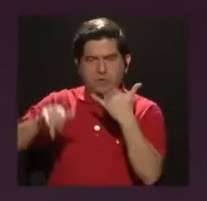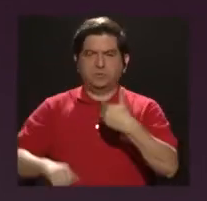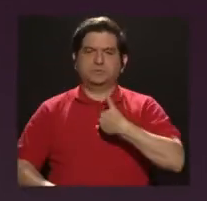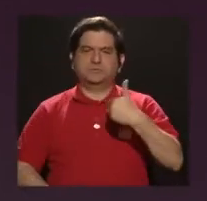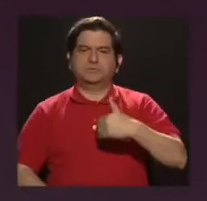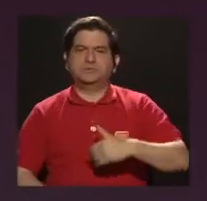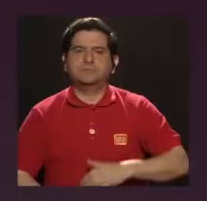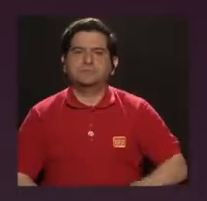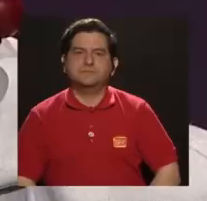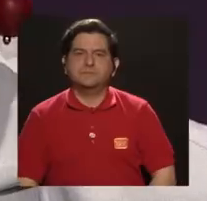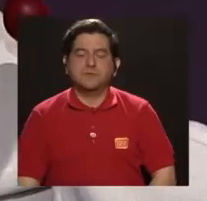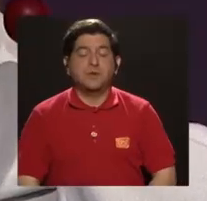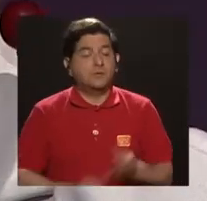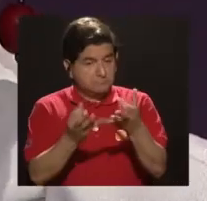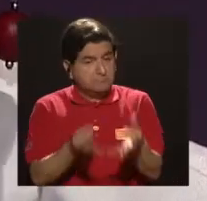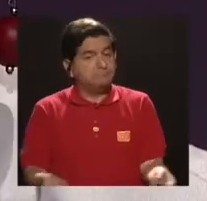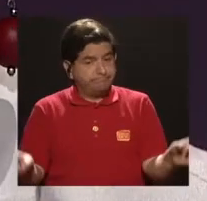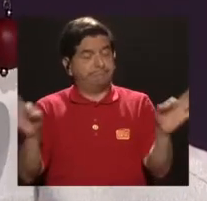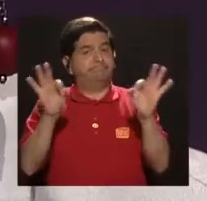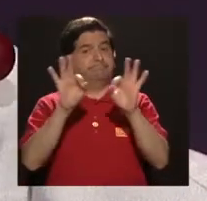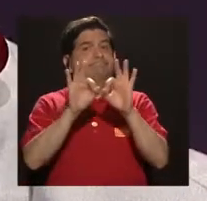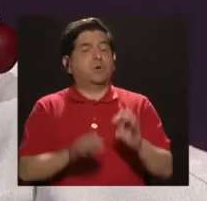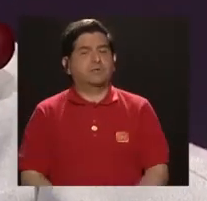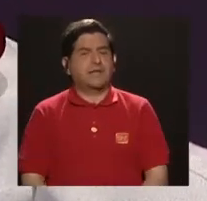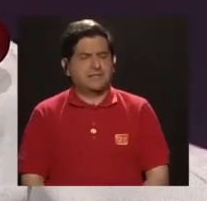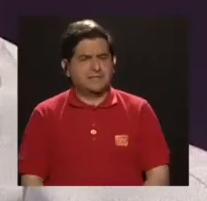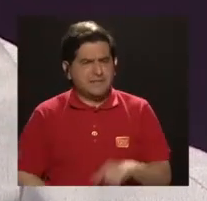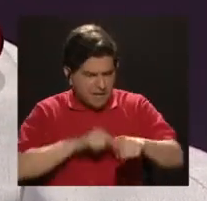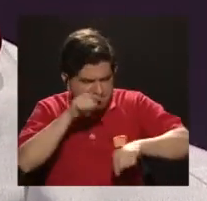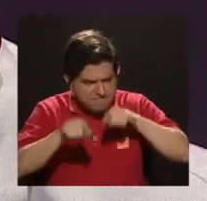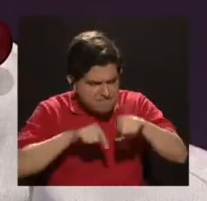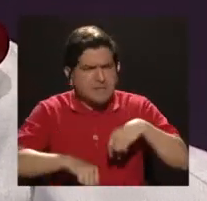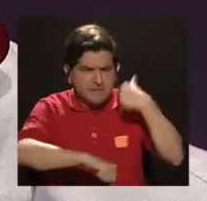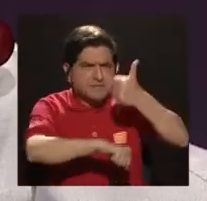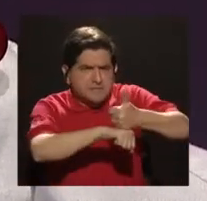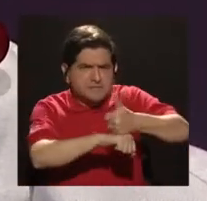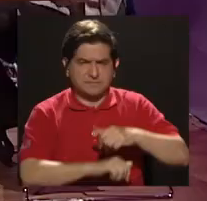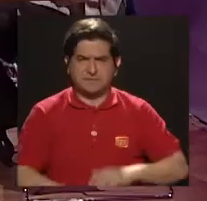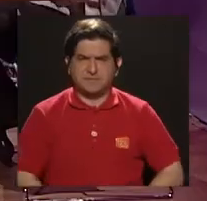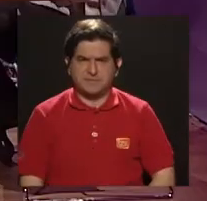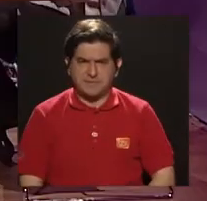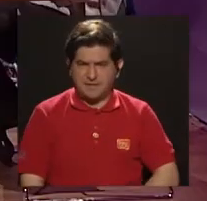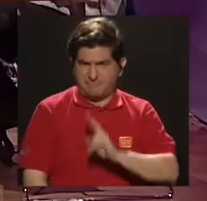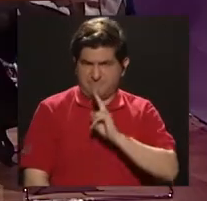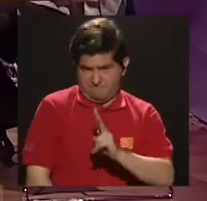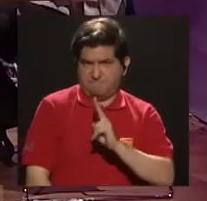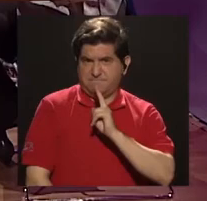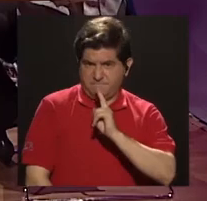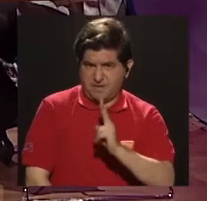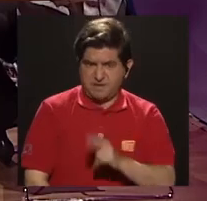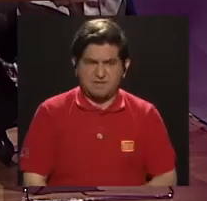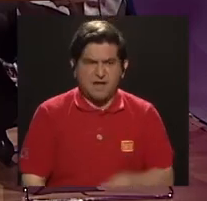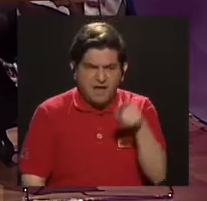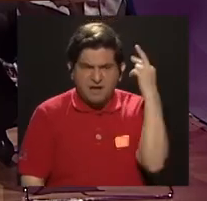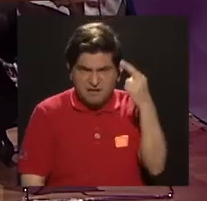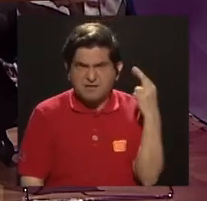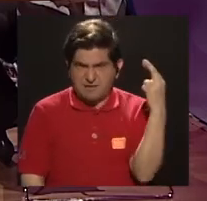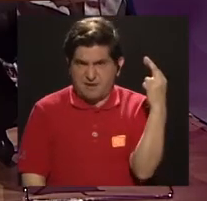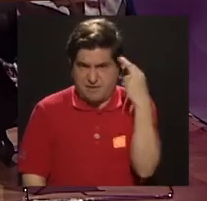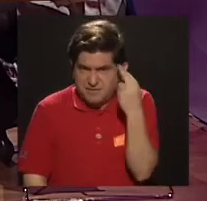entonces sí es importante siempre ser muy críticos de si la verdaderamente está la razón